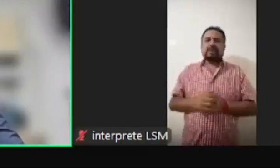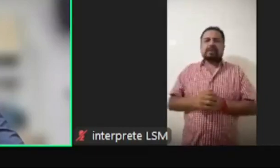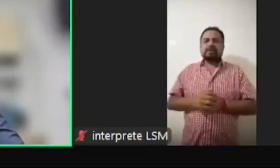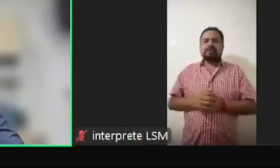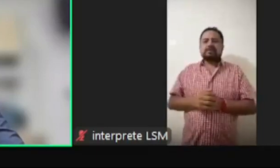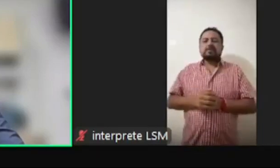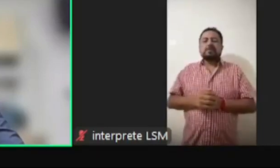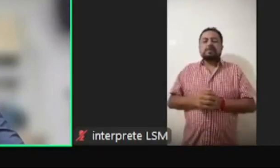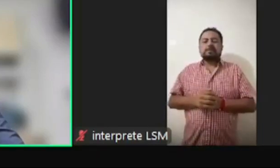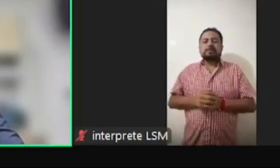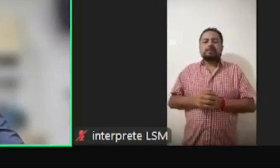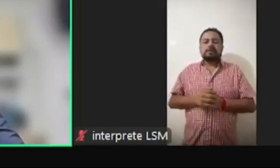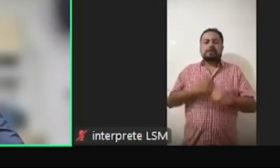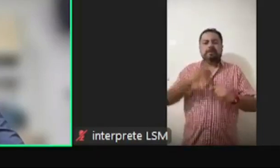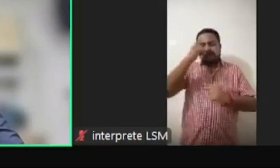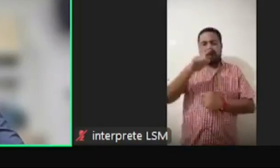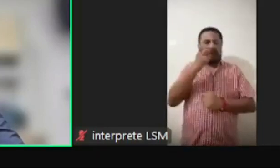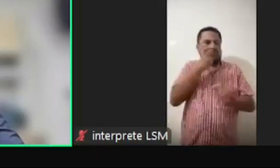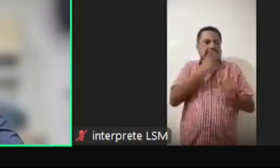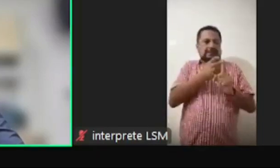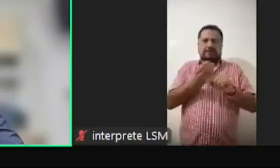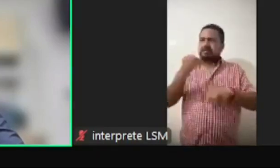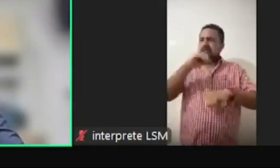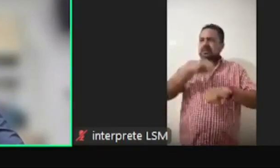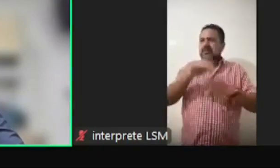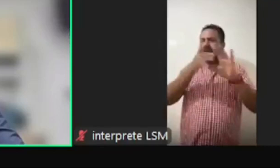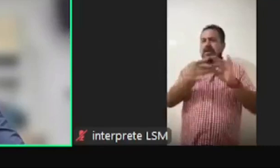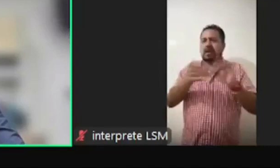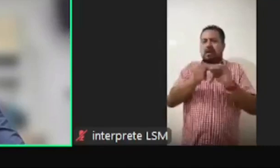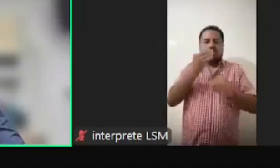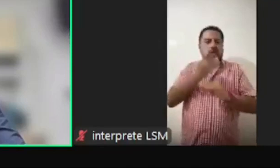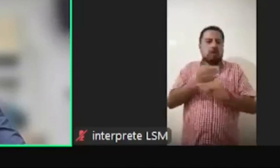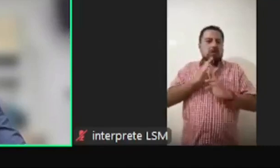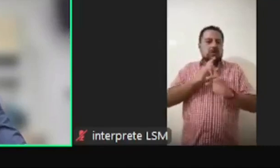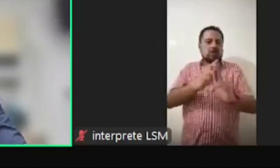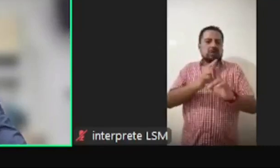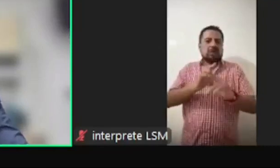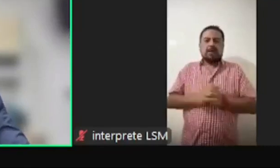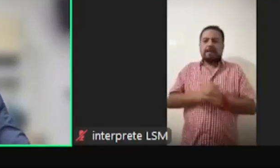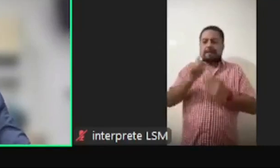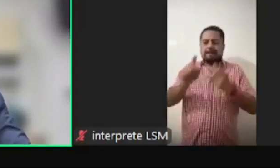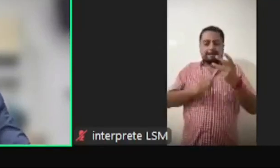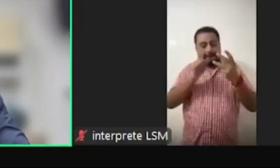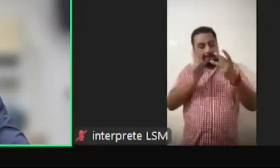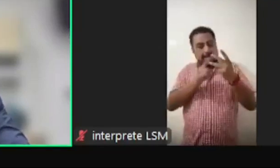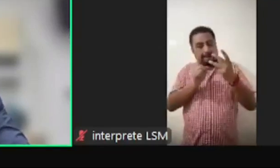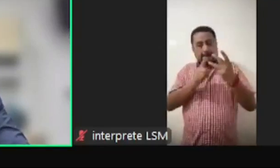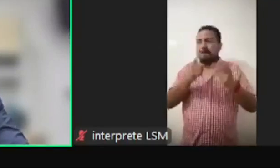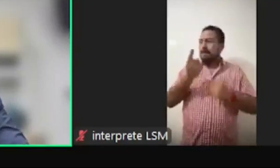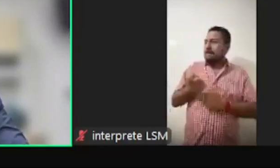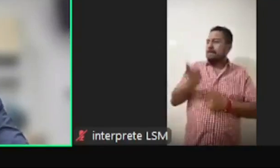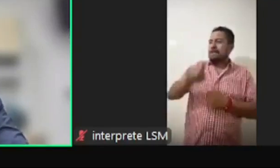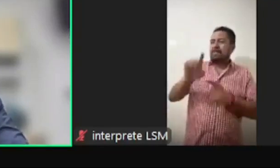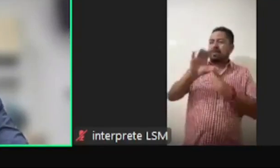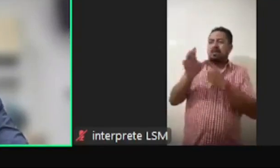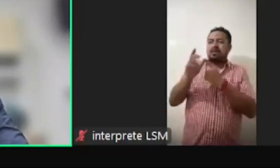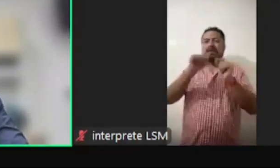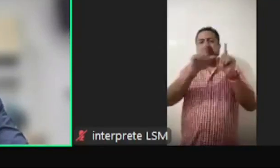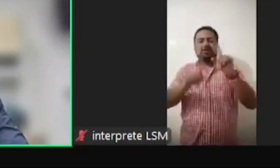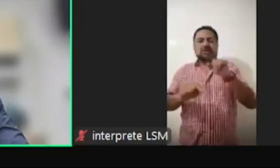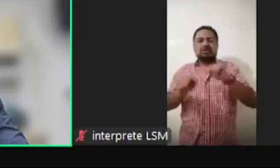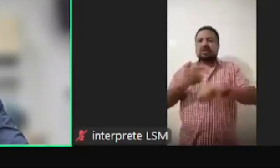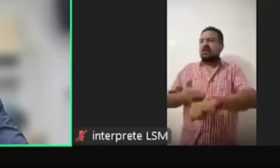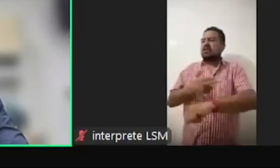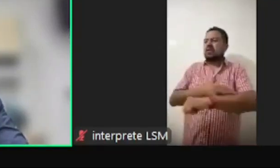CNHJ-GRO-539-2024 para los efectos precisados en la presente resolución. Tercero, se ordena a la Comisión Nacional de Honestidad y Justicia de